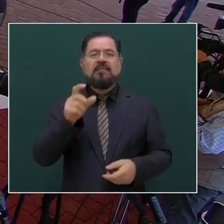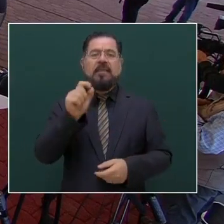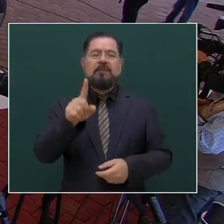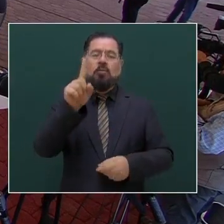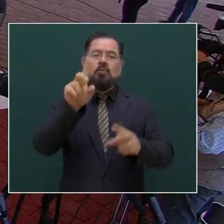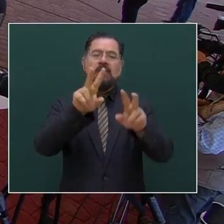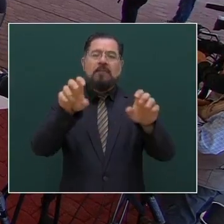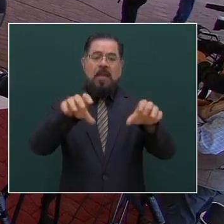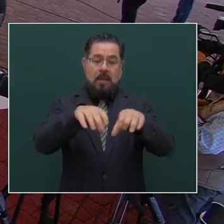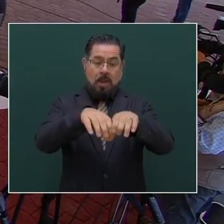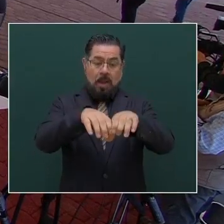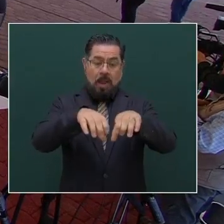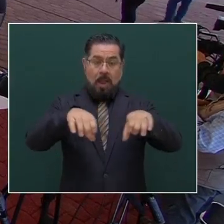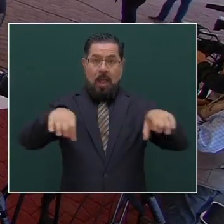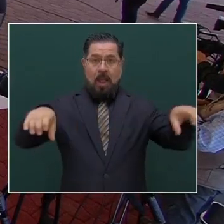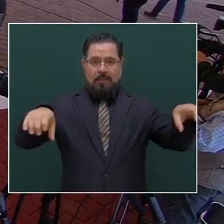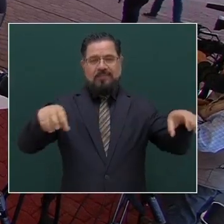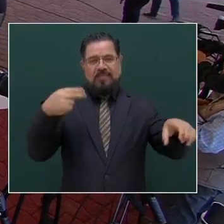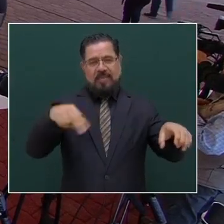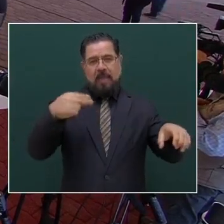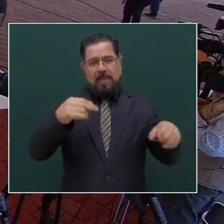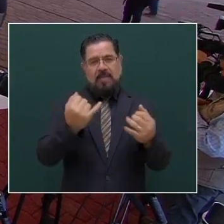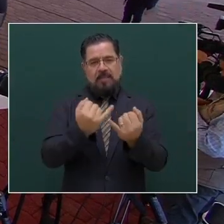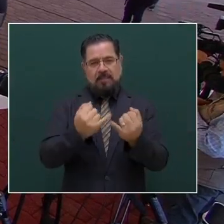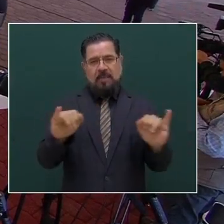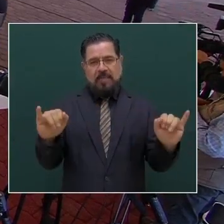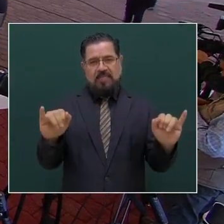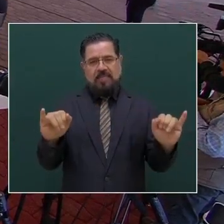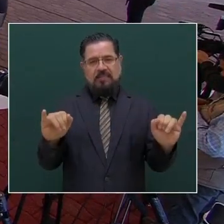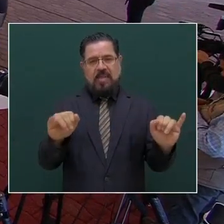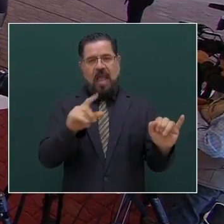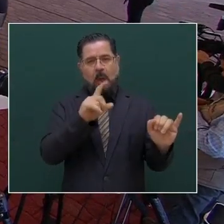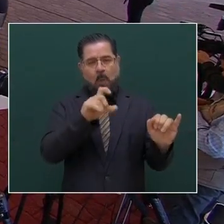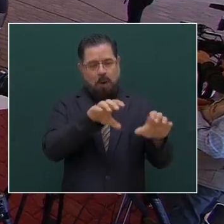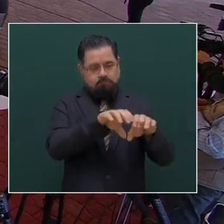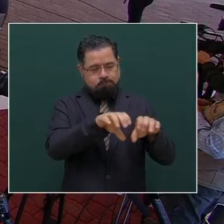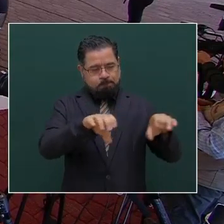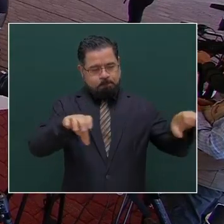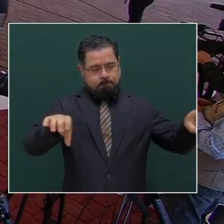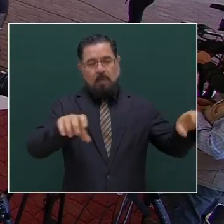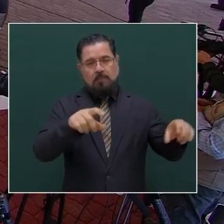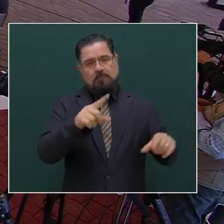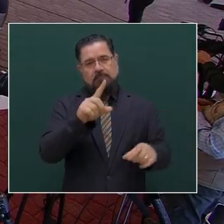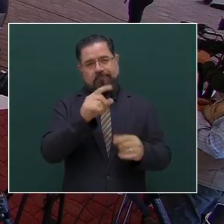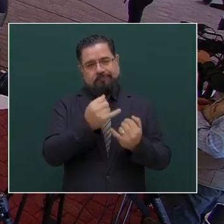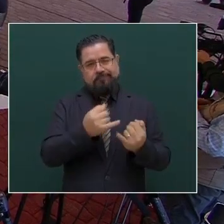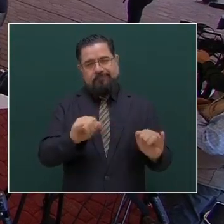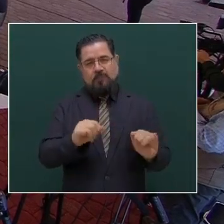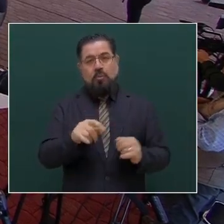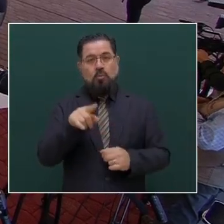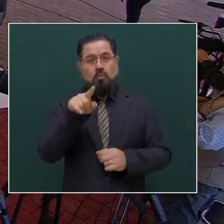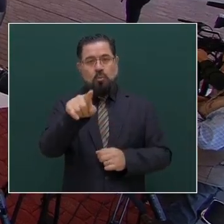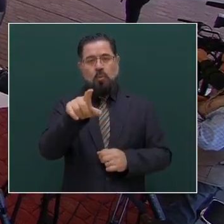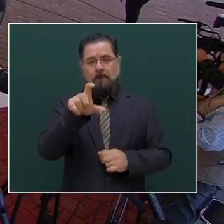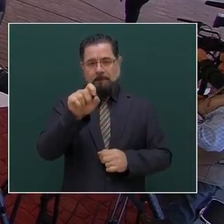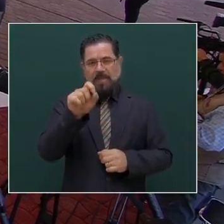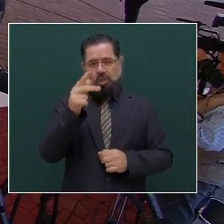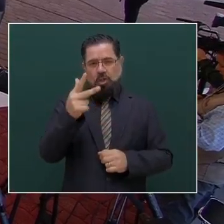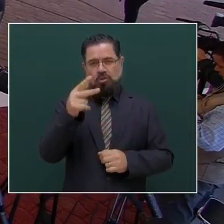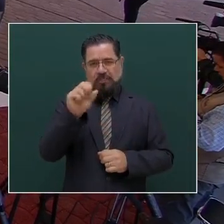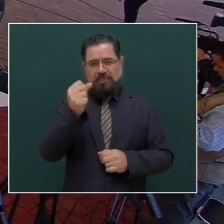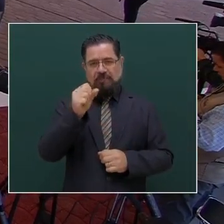Independencia. En alguna ocasión, justo el 28 de septiembre, en su visita a Vicampueblo,